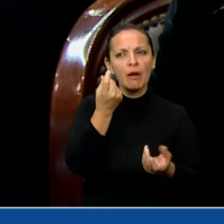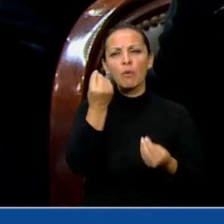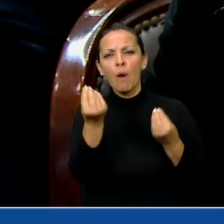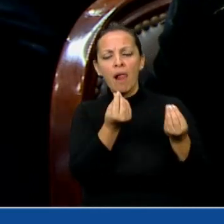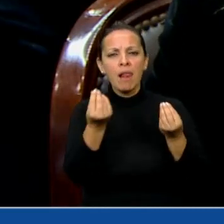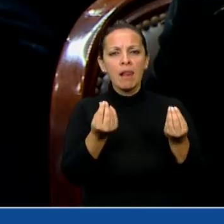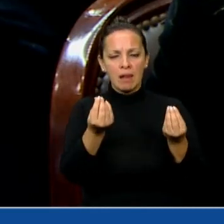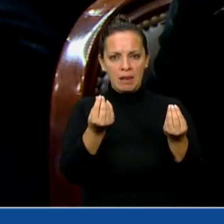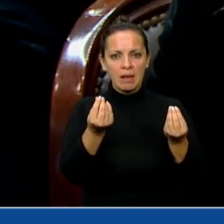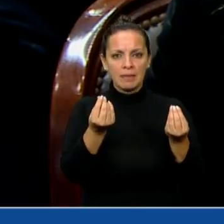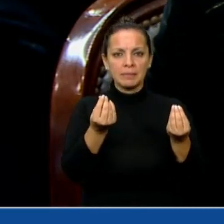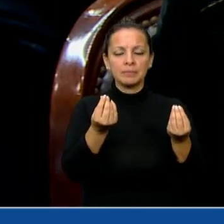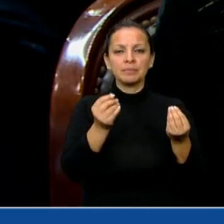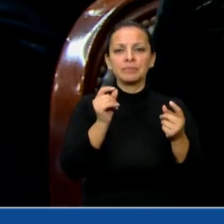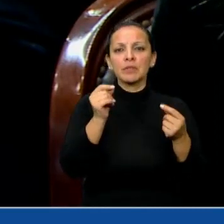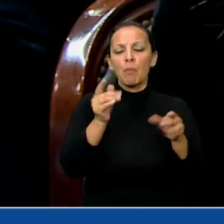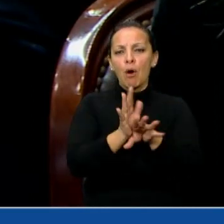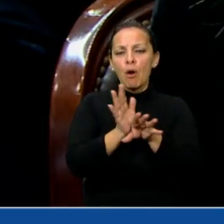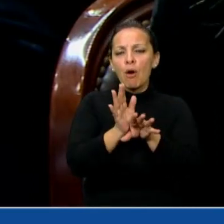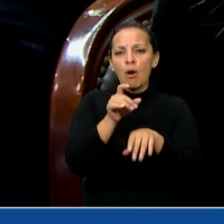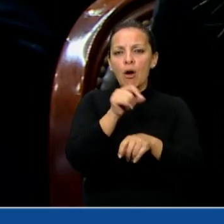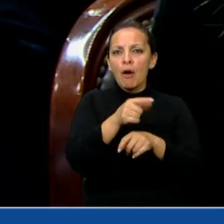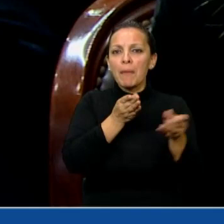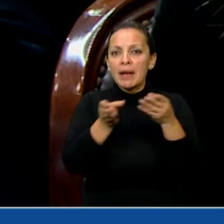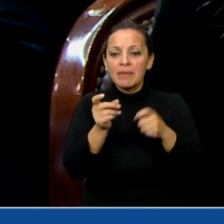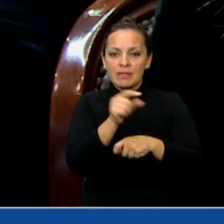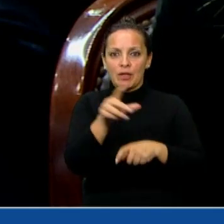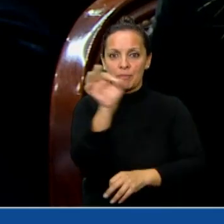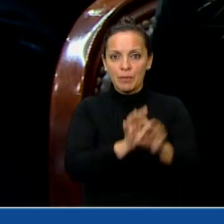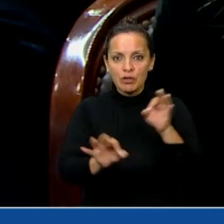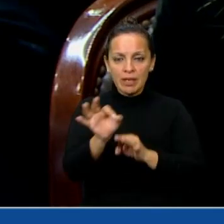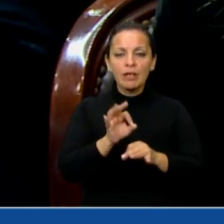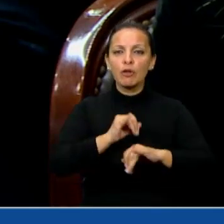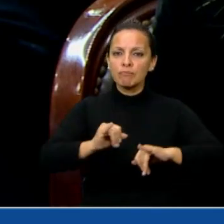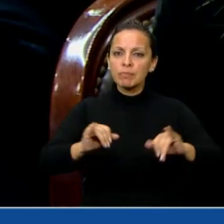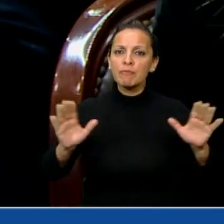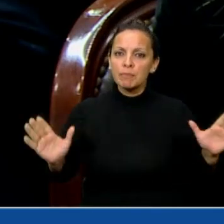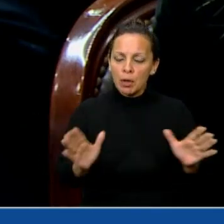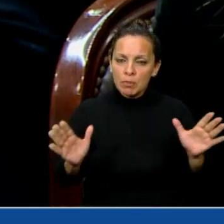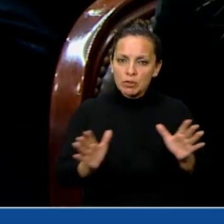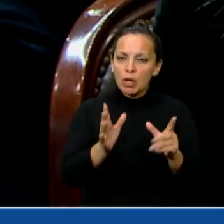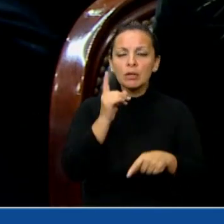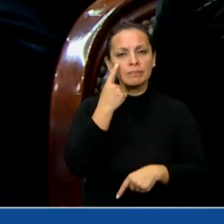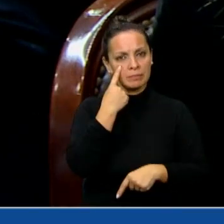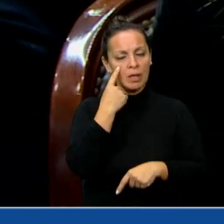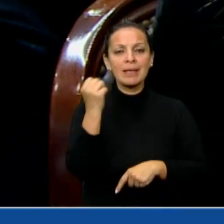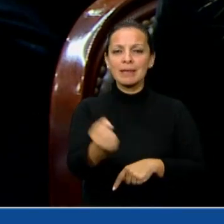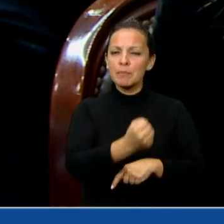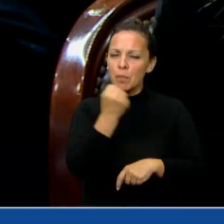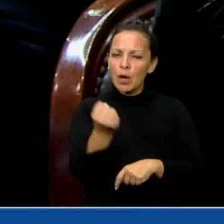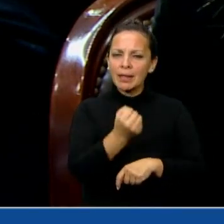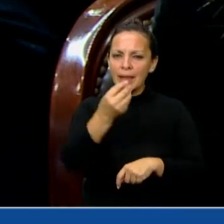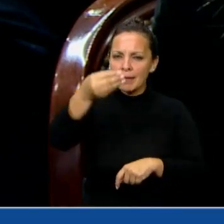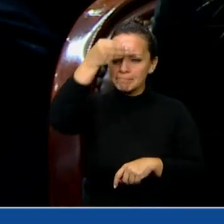los alcances de estos proyectos de promoción, también debemos tener en cuenta y no